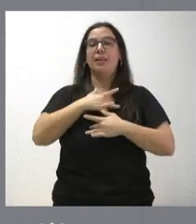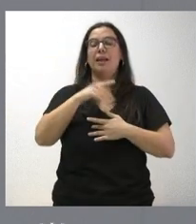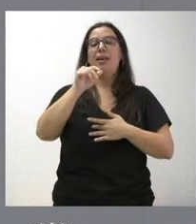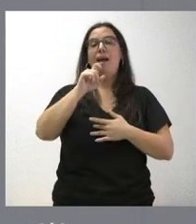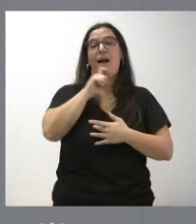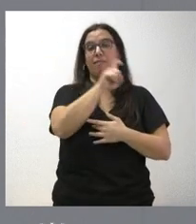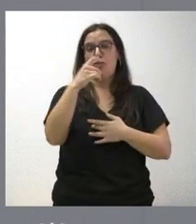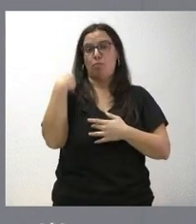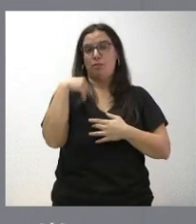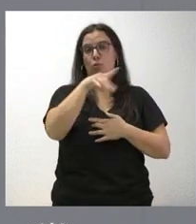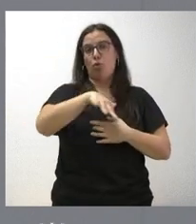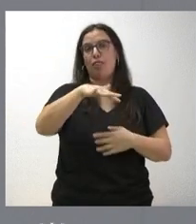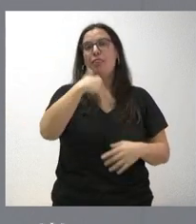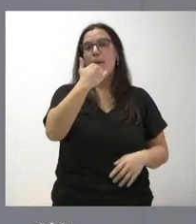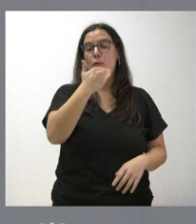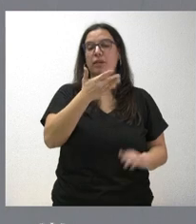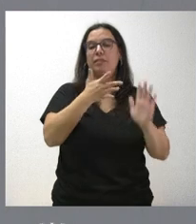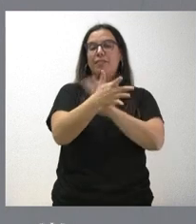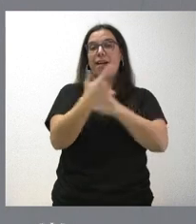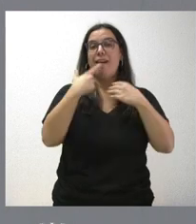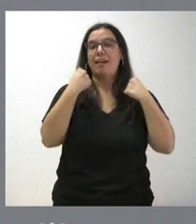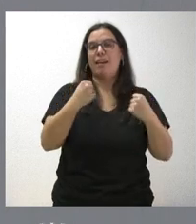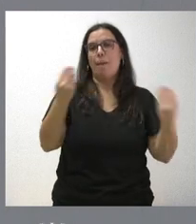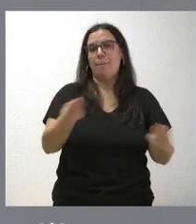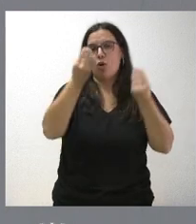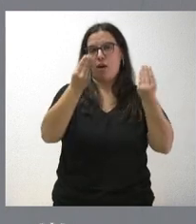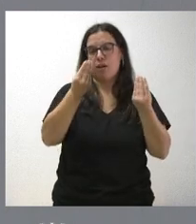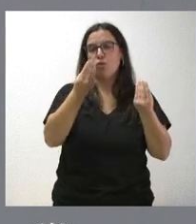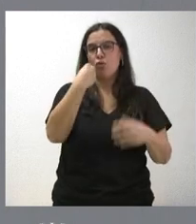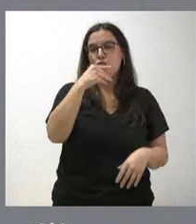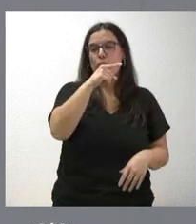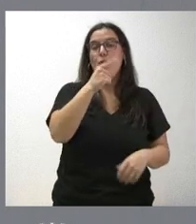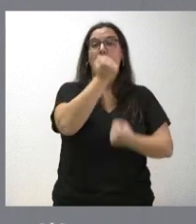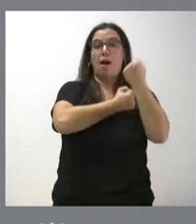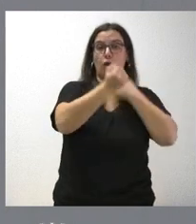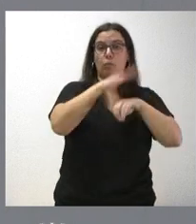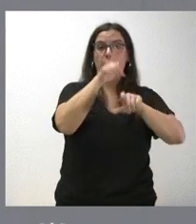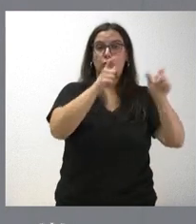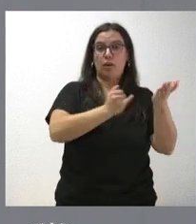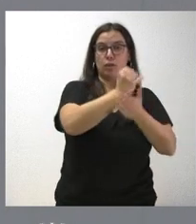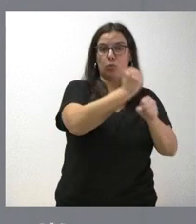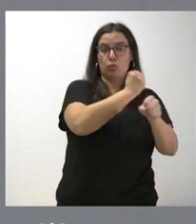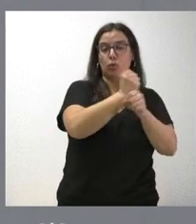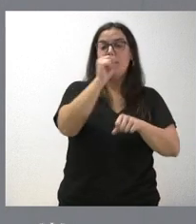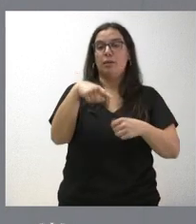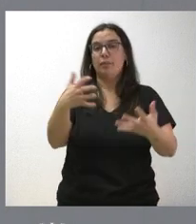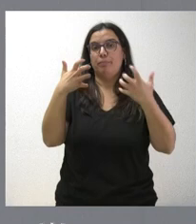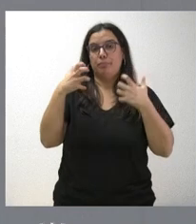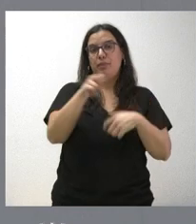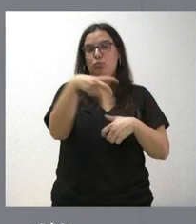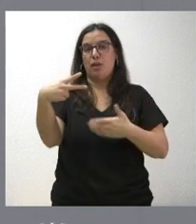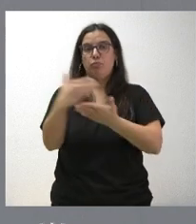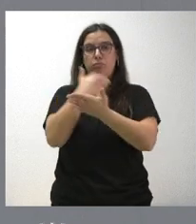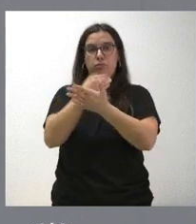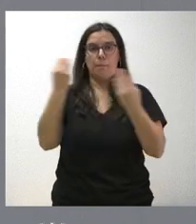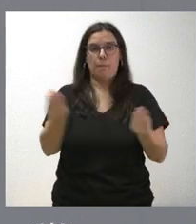Zamora se trata de mejorar la eficiencia energética con el consiguiente ahorro para los agricultores y la mejora de la rentabilidad de las explotaciones